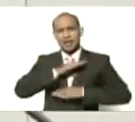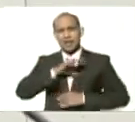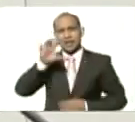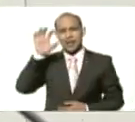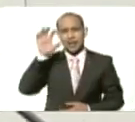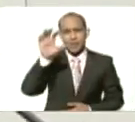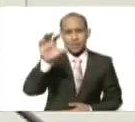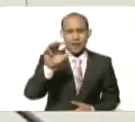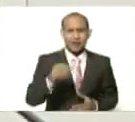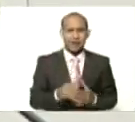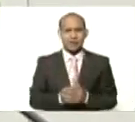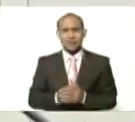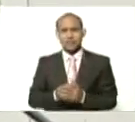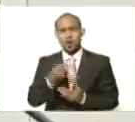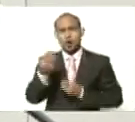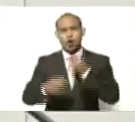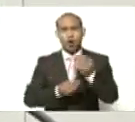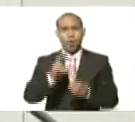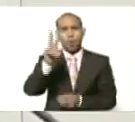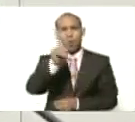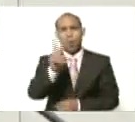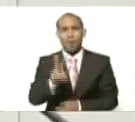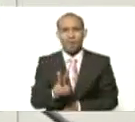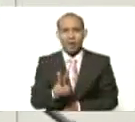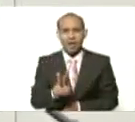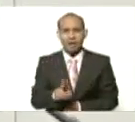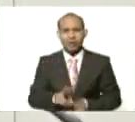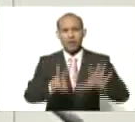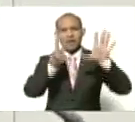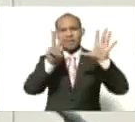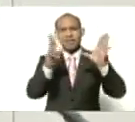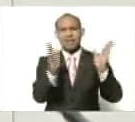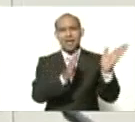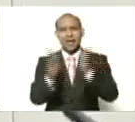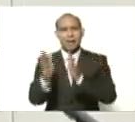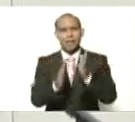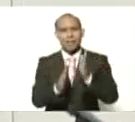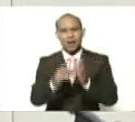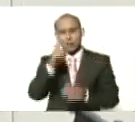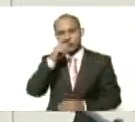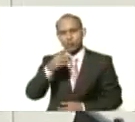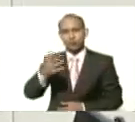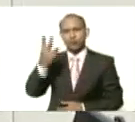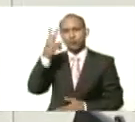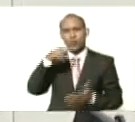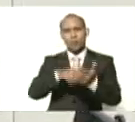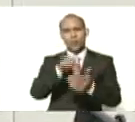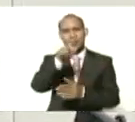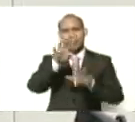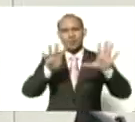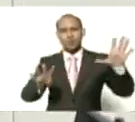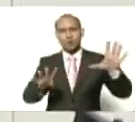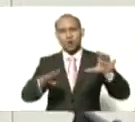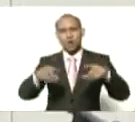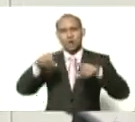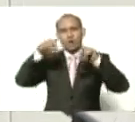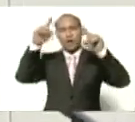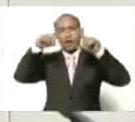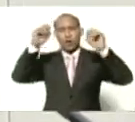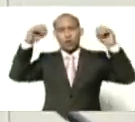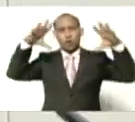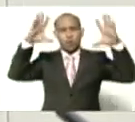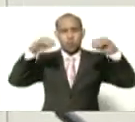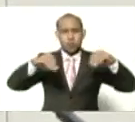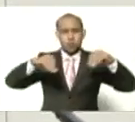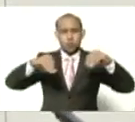nación, como vivió el pueblo de Venezuela el 7 de marzo y los días siguientes de 2019. Y los primeros en